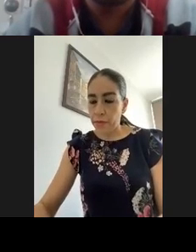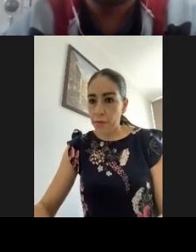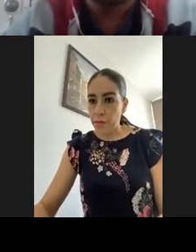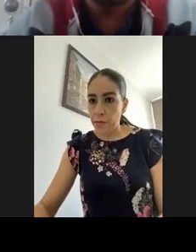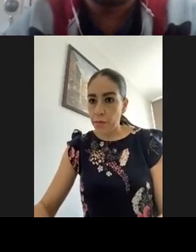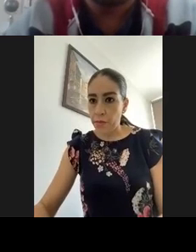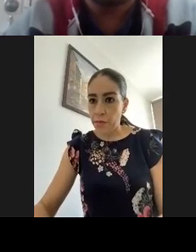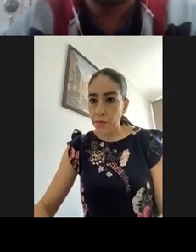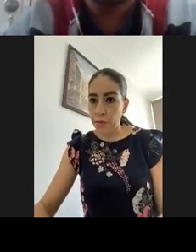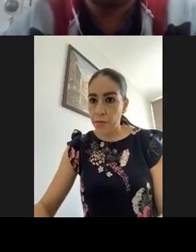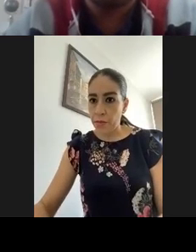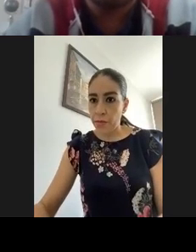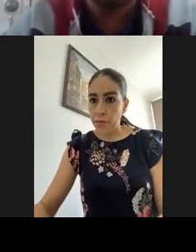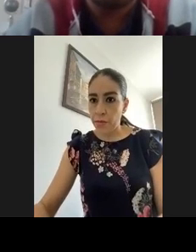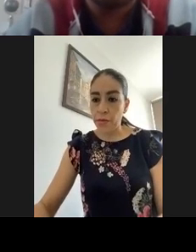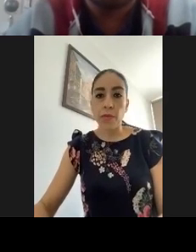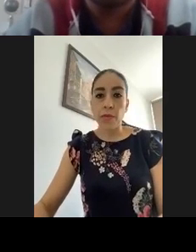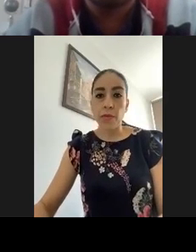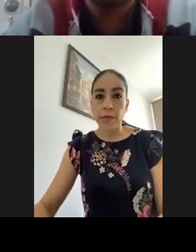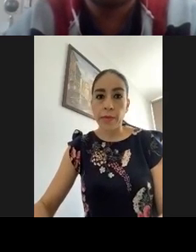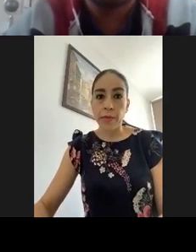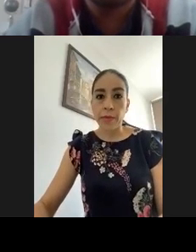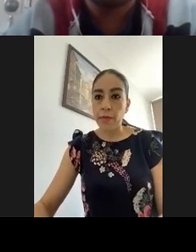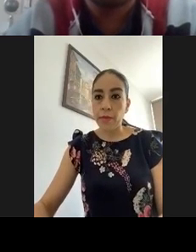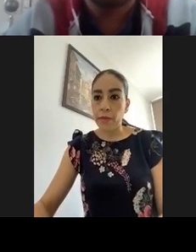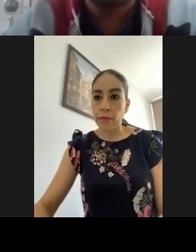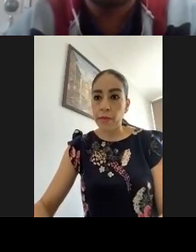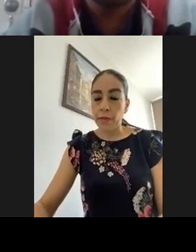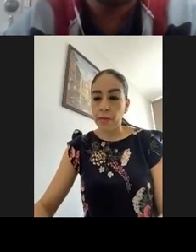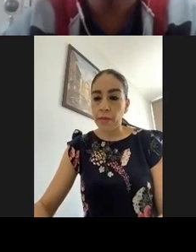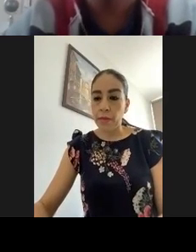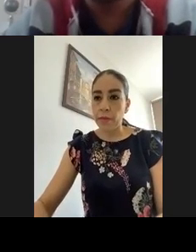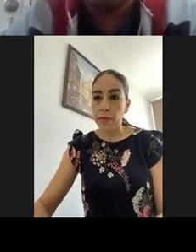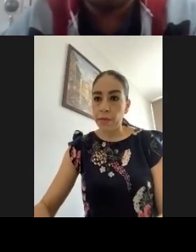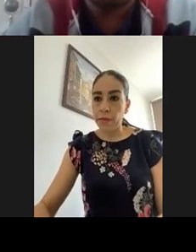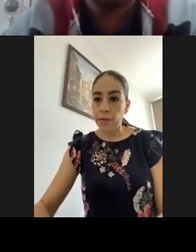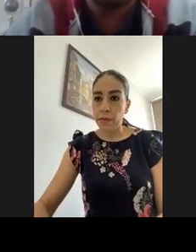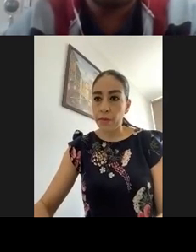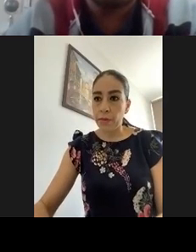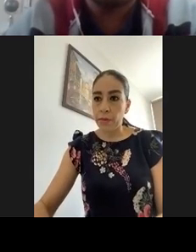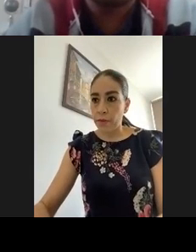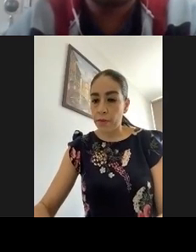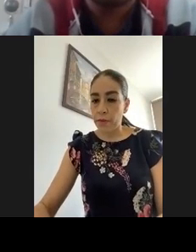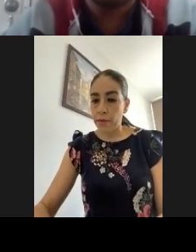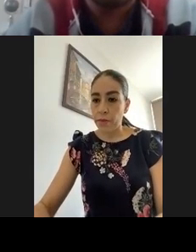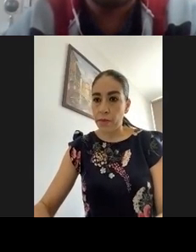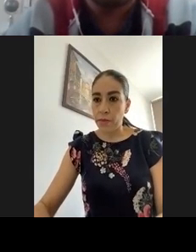más práctica, donde hubo el famoso FODA, el tema del cuestionario